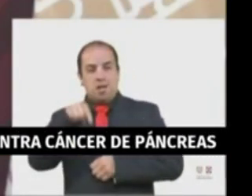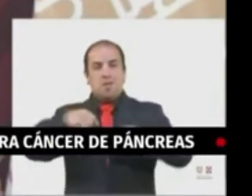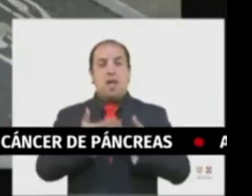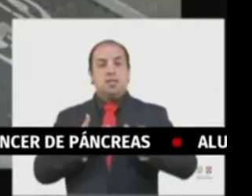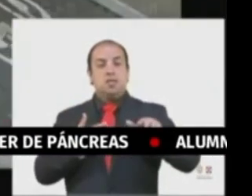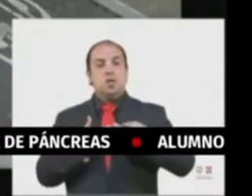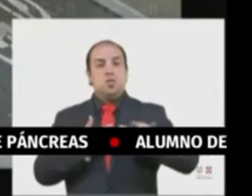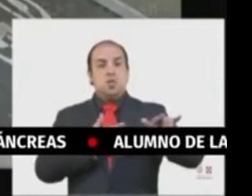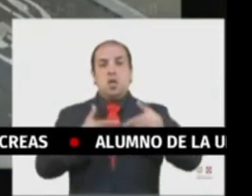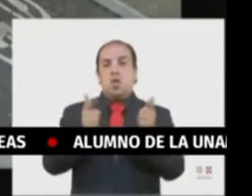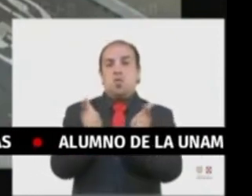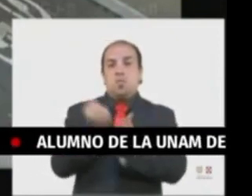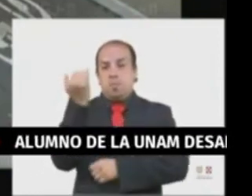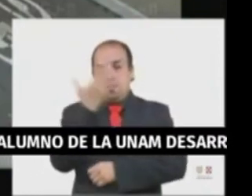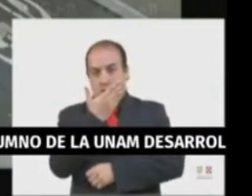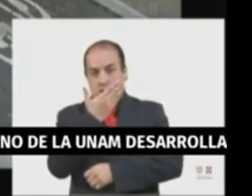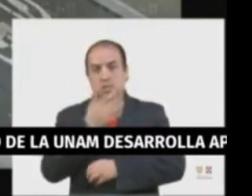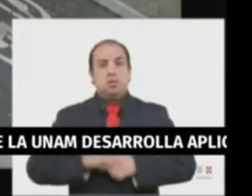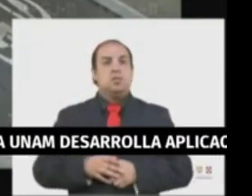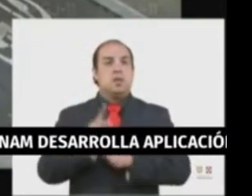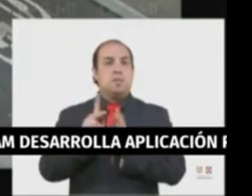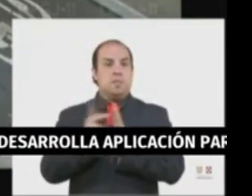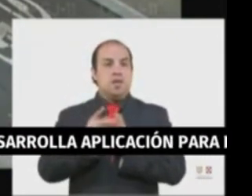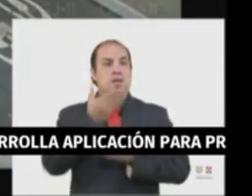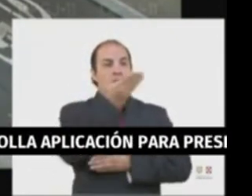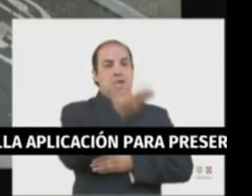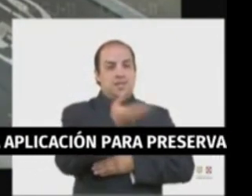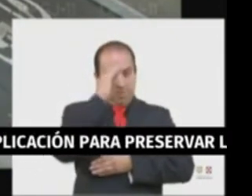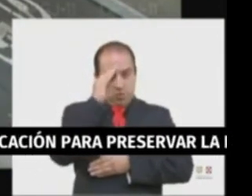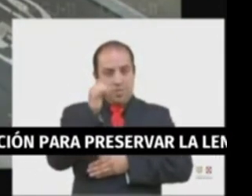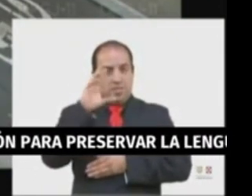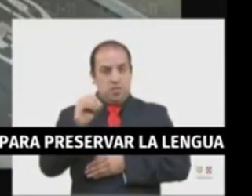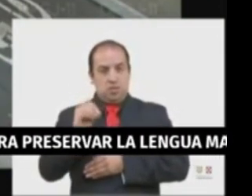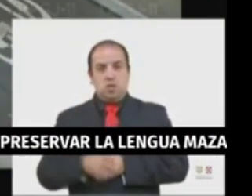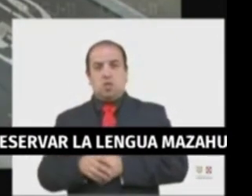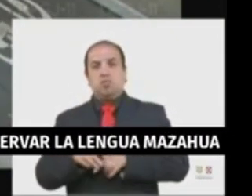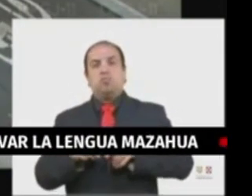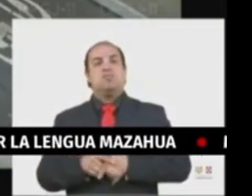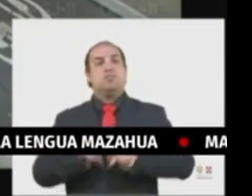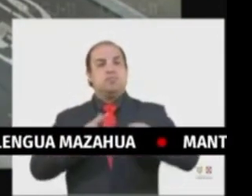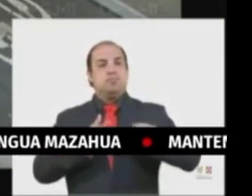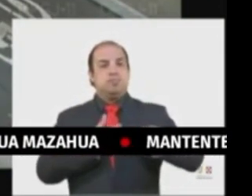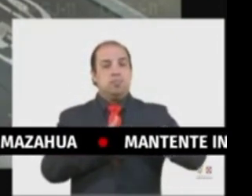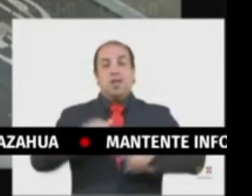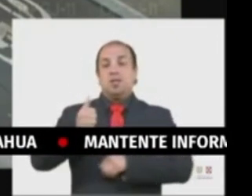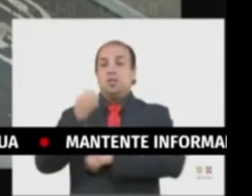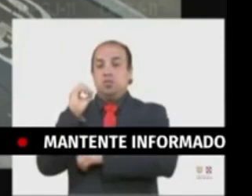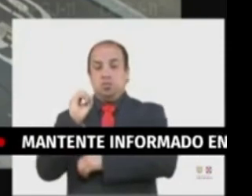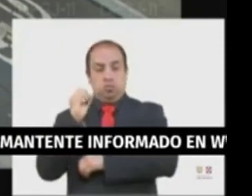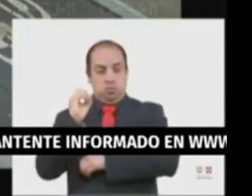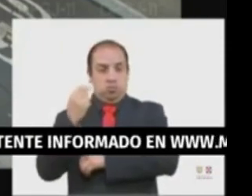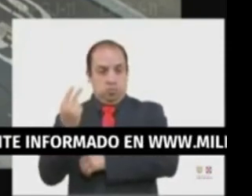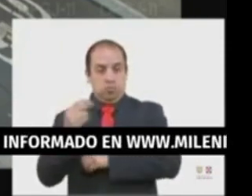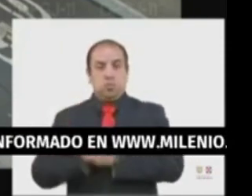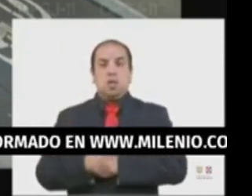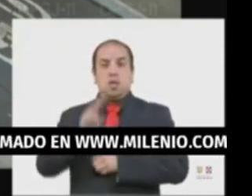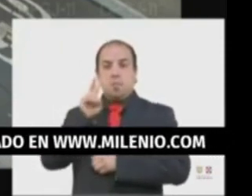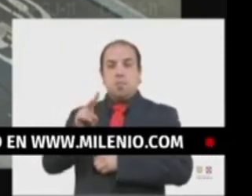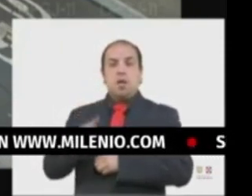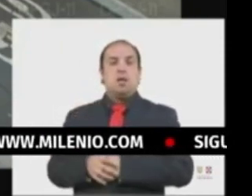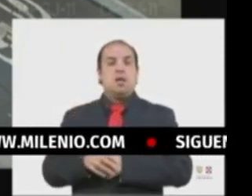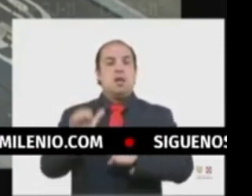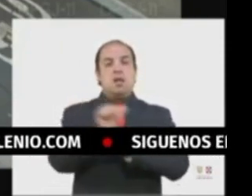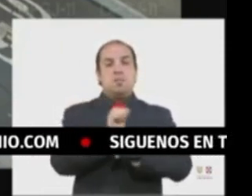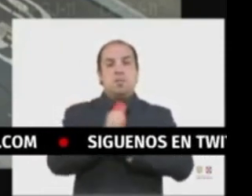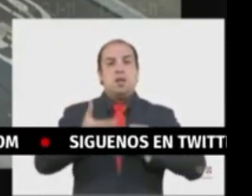y respuestas, pero se ha dado a conocer hasta este momento lo que tiene la propia Fiscalía y la Secretaría de Seguridad en cuanto a las investigaciones tras